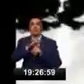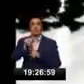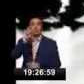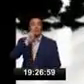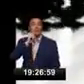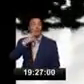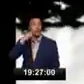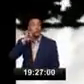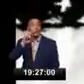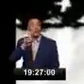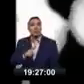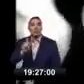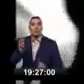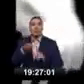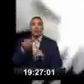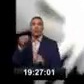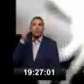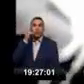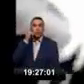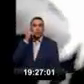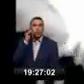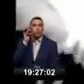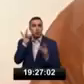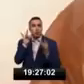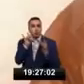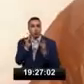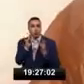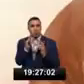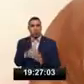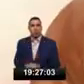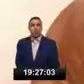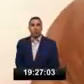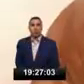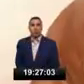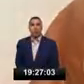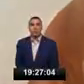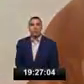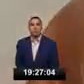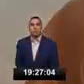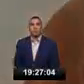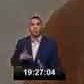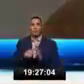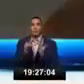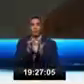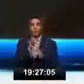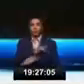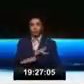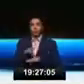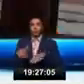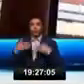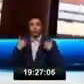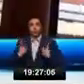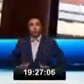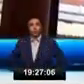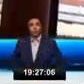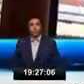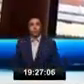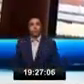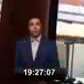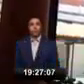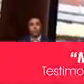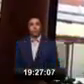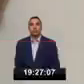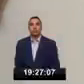sexual a niños. Me comenzó a besar, a manosear y a desnudarme.